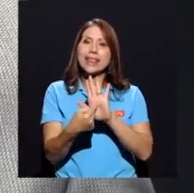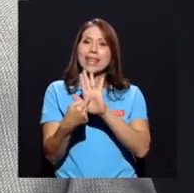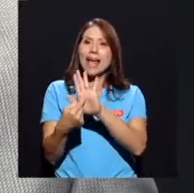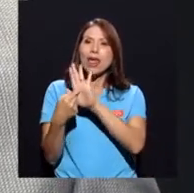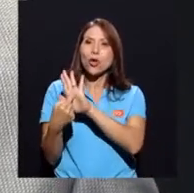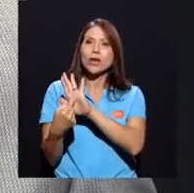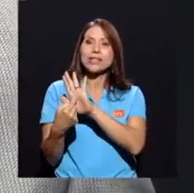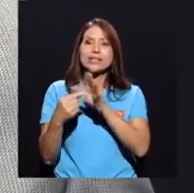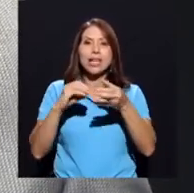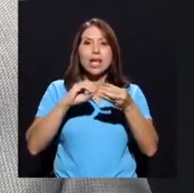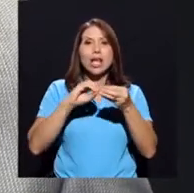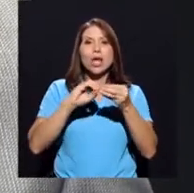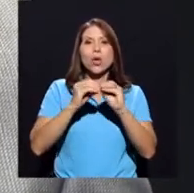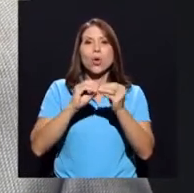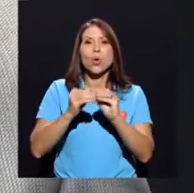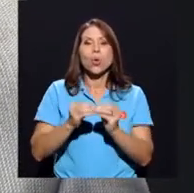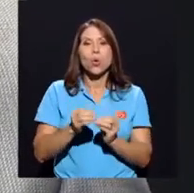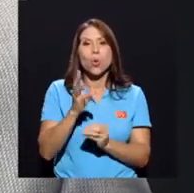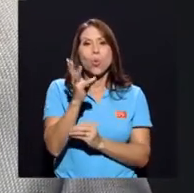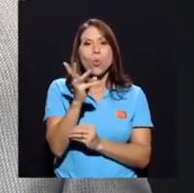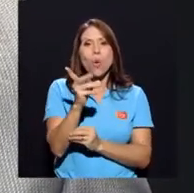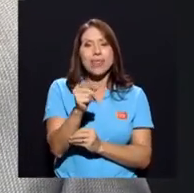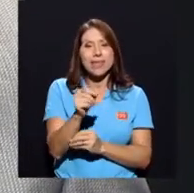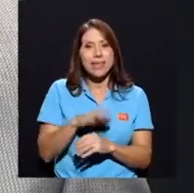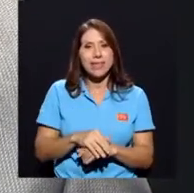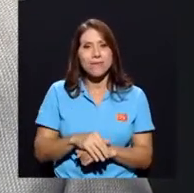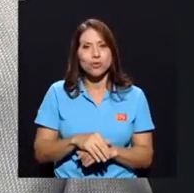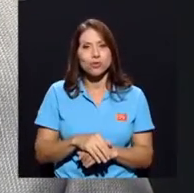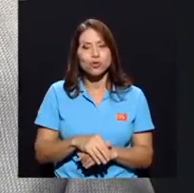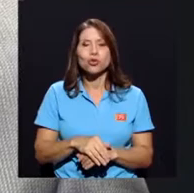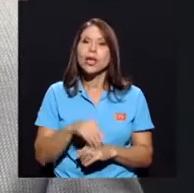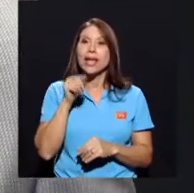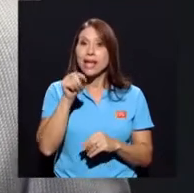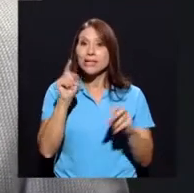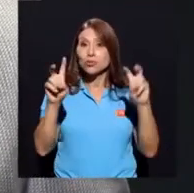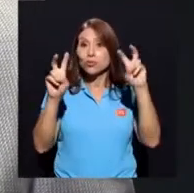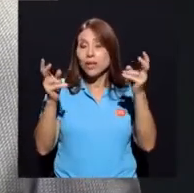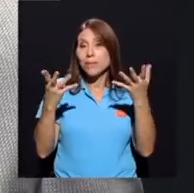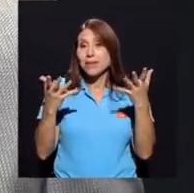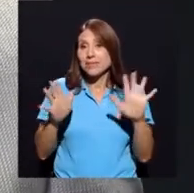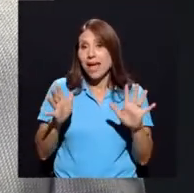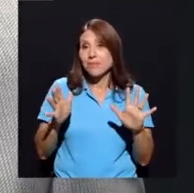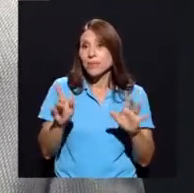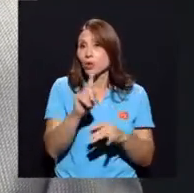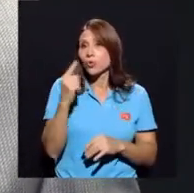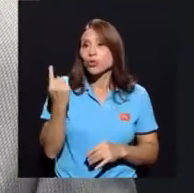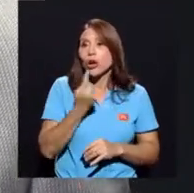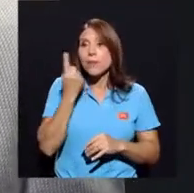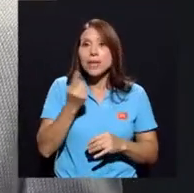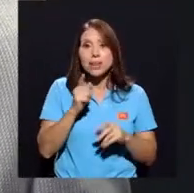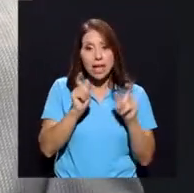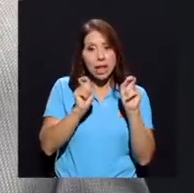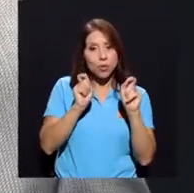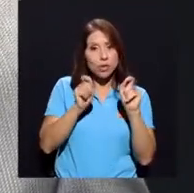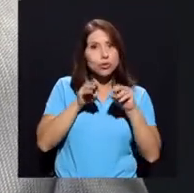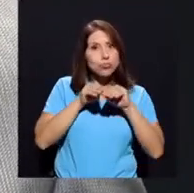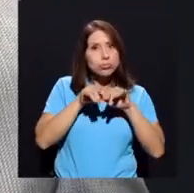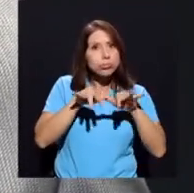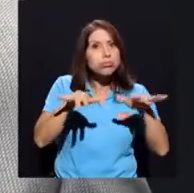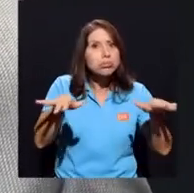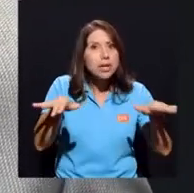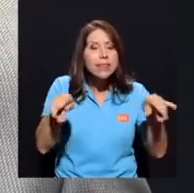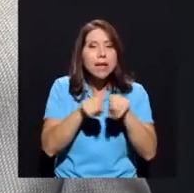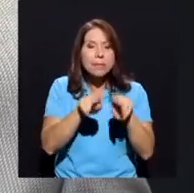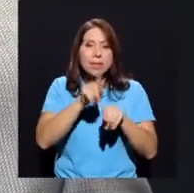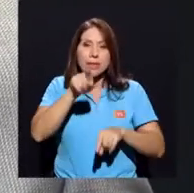cuantitativos a nivel de educ de lo que son un tema ya entrando no solamente cuál es la cobertura sino la calidad de la educación verdad